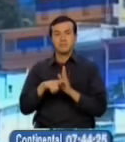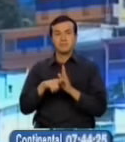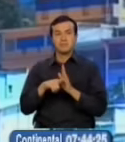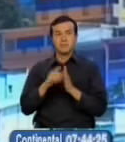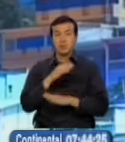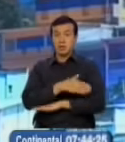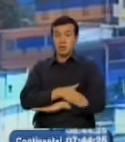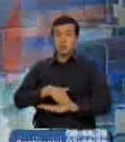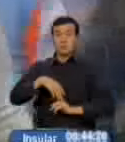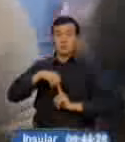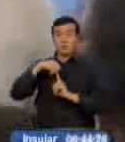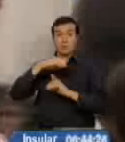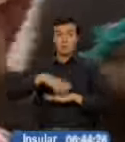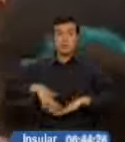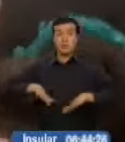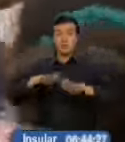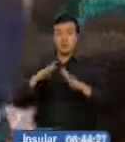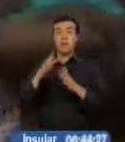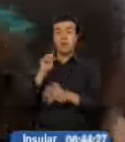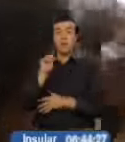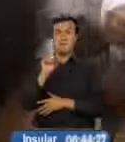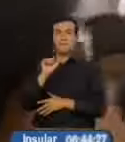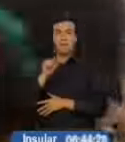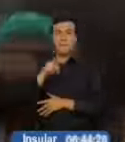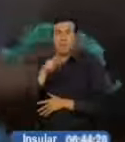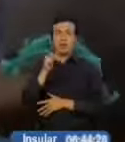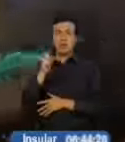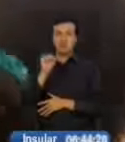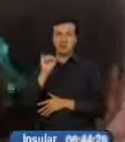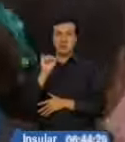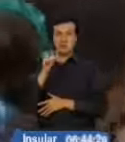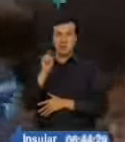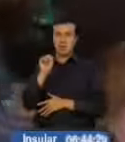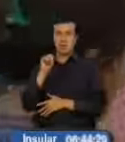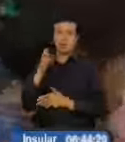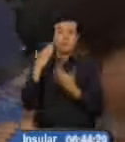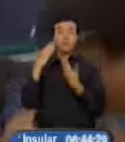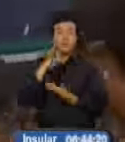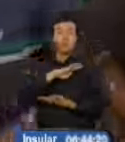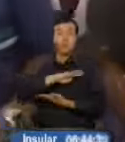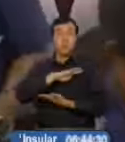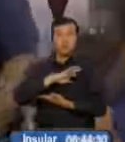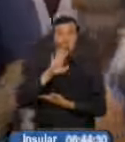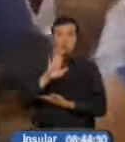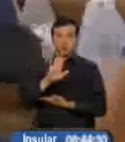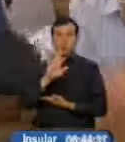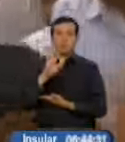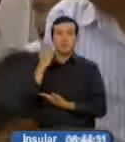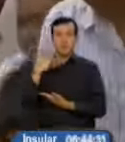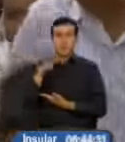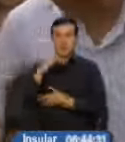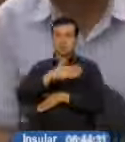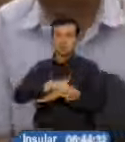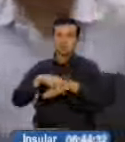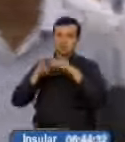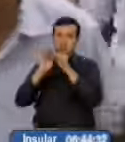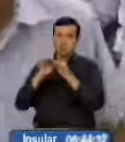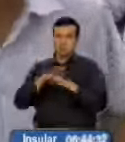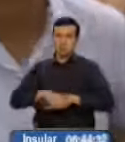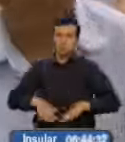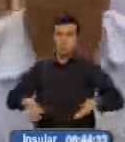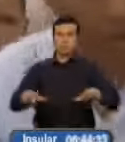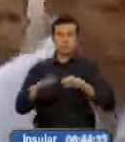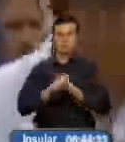vías principales de Mapasingue fue reconstruida por la Municipalidad de Guayaquil, arteria que conecta a varias manzanas y zonas de este sector de la